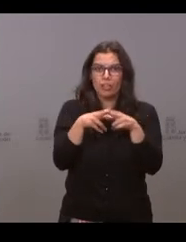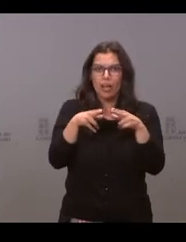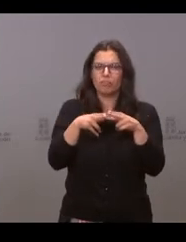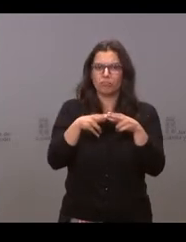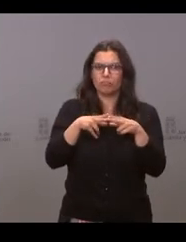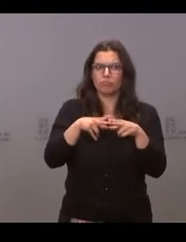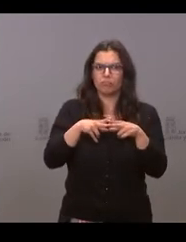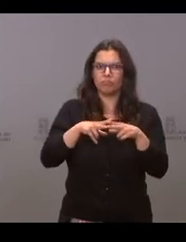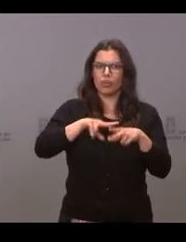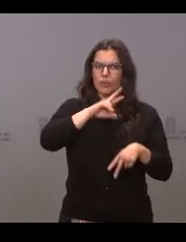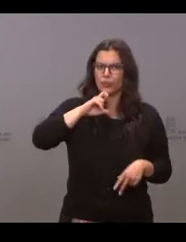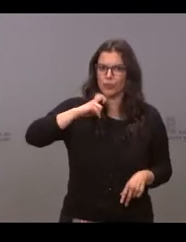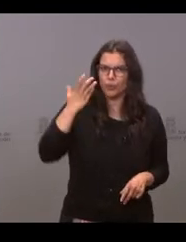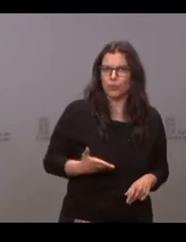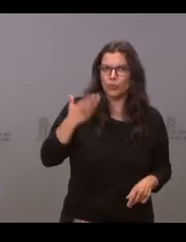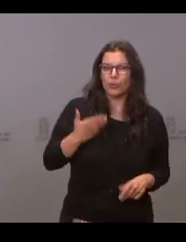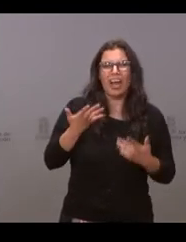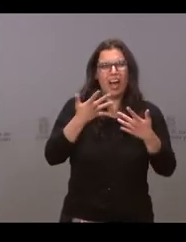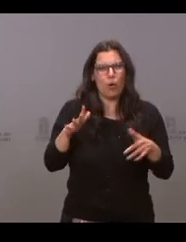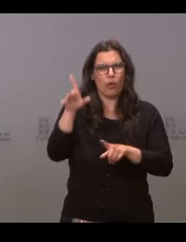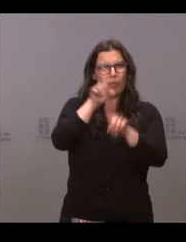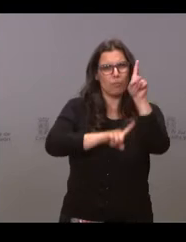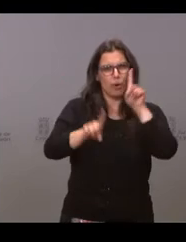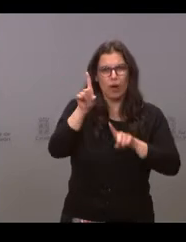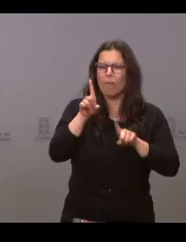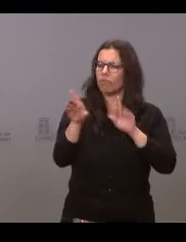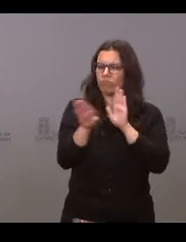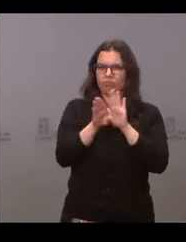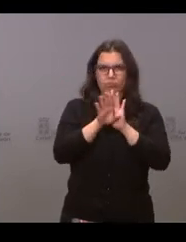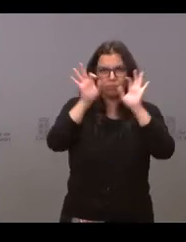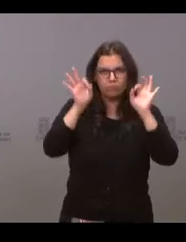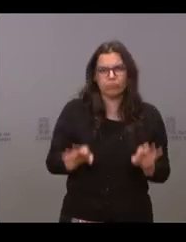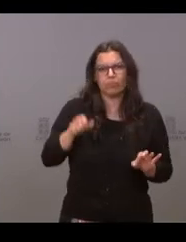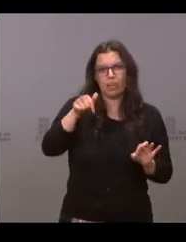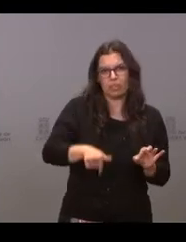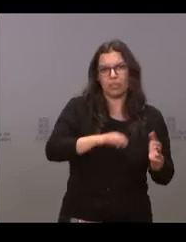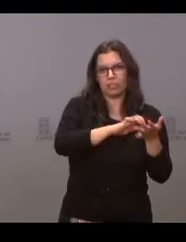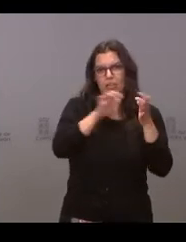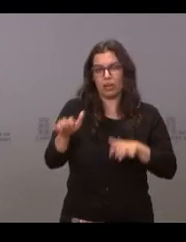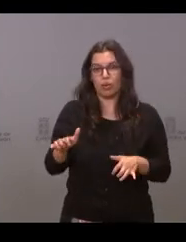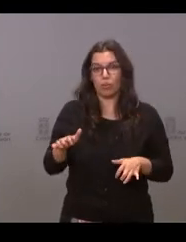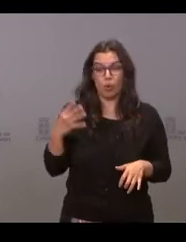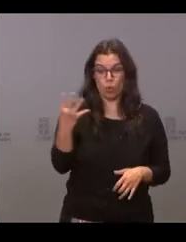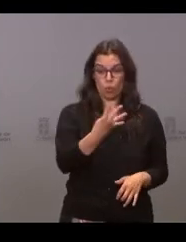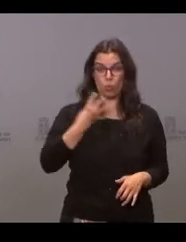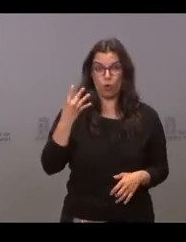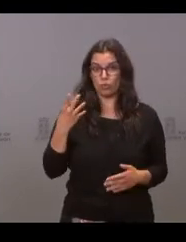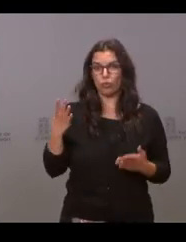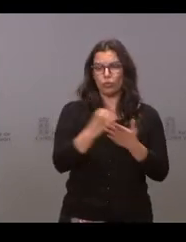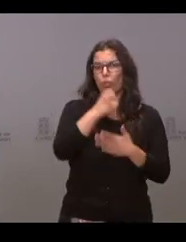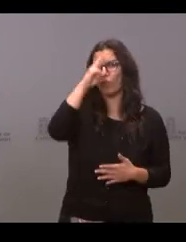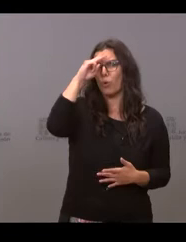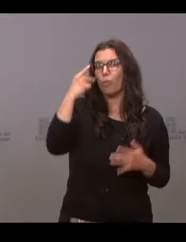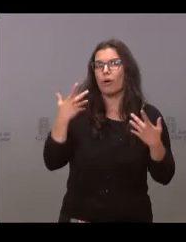nuestra comunidad con todos los problemas que podamos tener pero ante todos todas las partes lo único que nos preocupa es